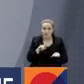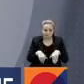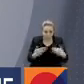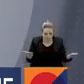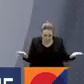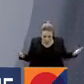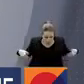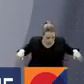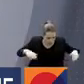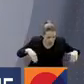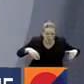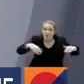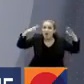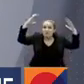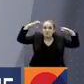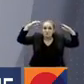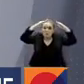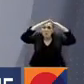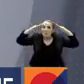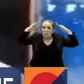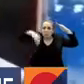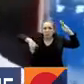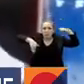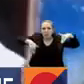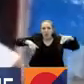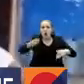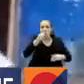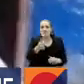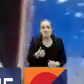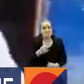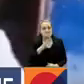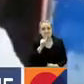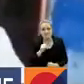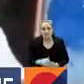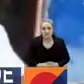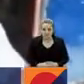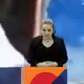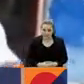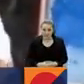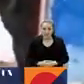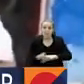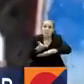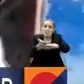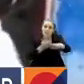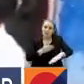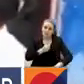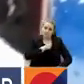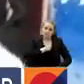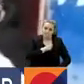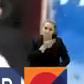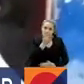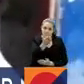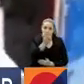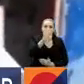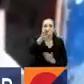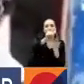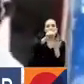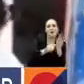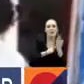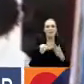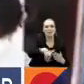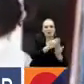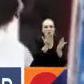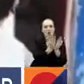clases, muchos sin contar con un plato de comida digno. Exigiéndole al programa PAE que mire